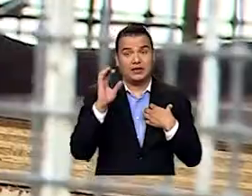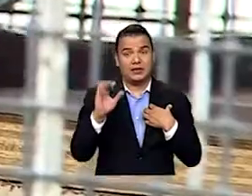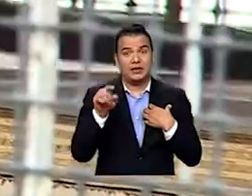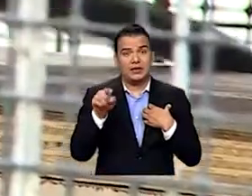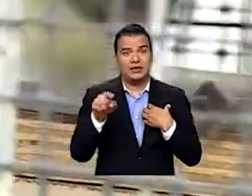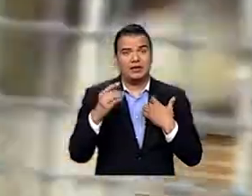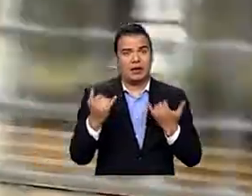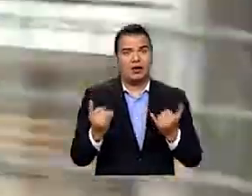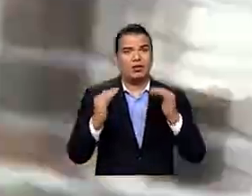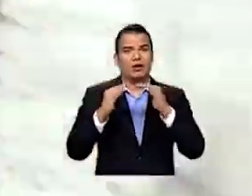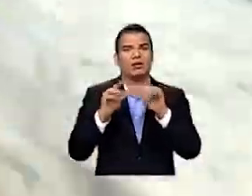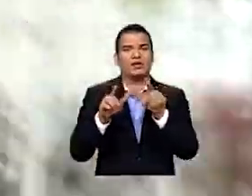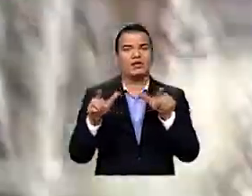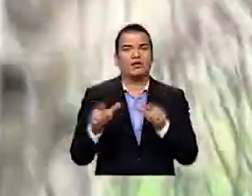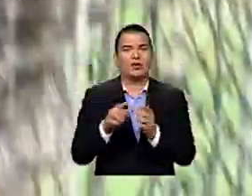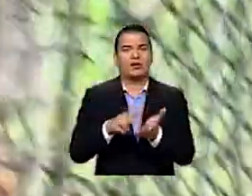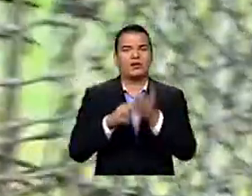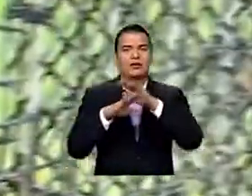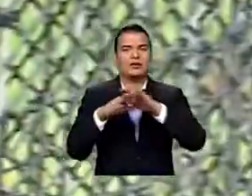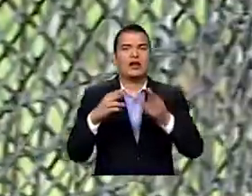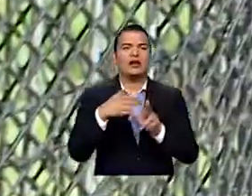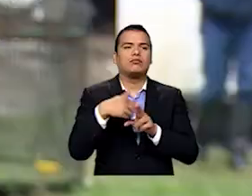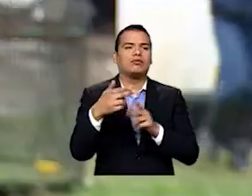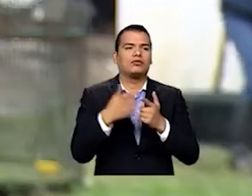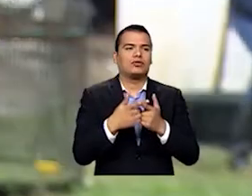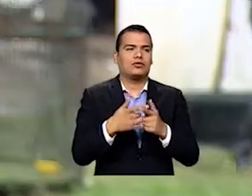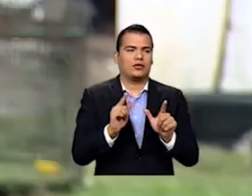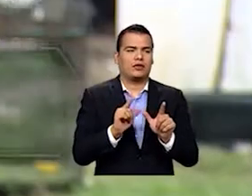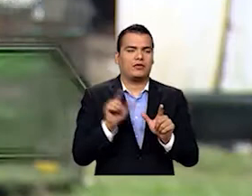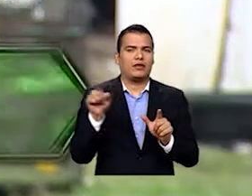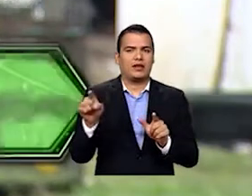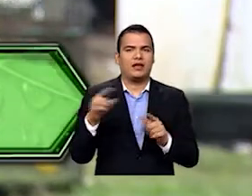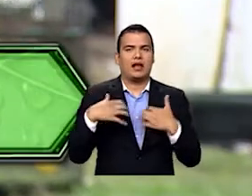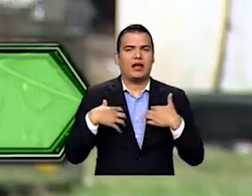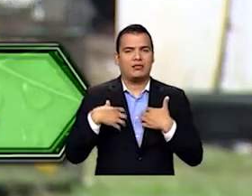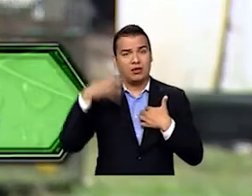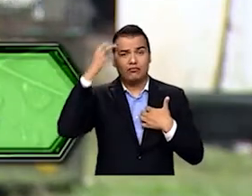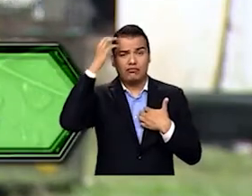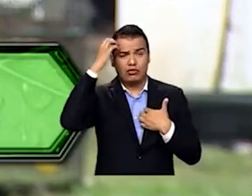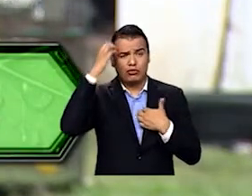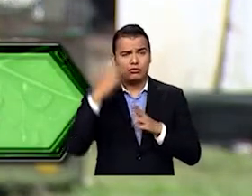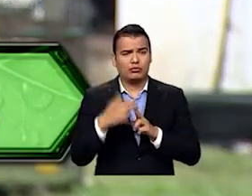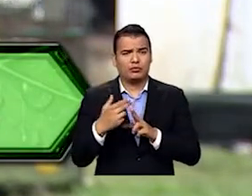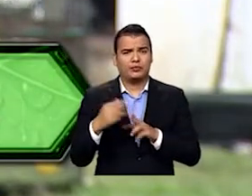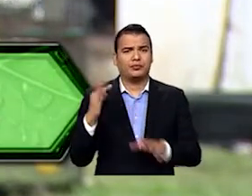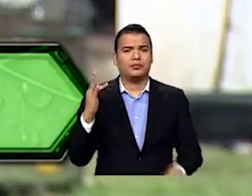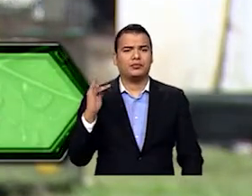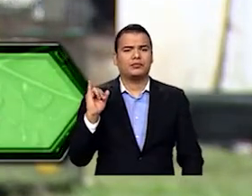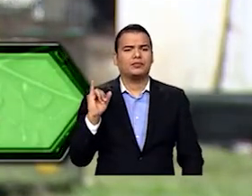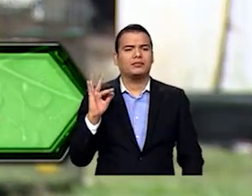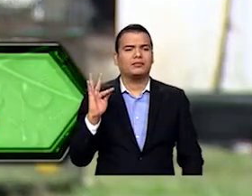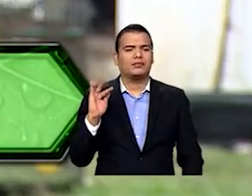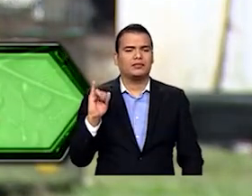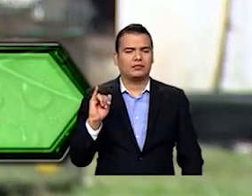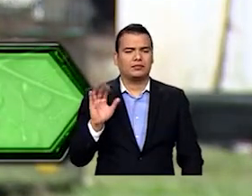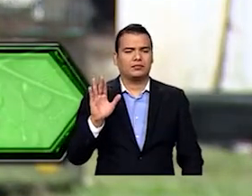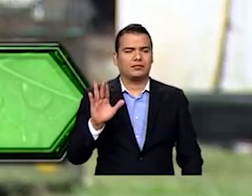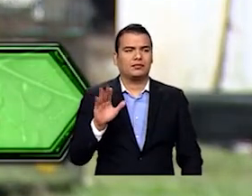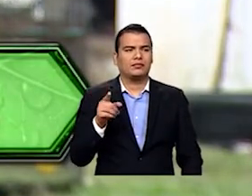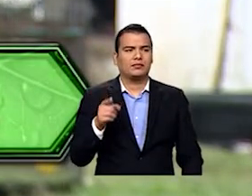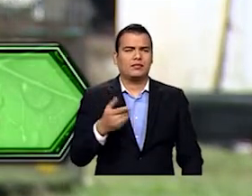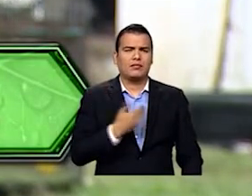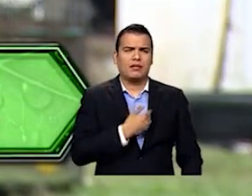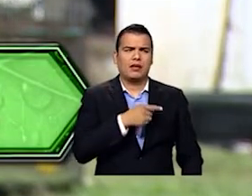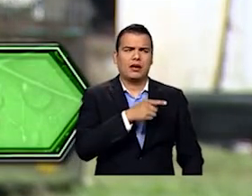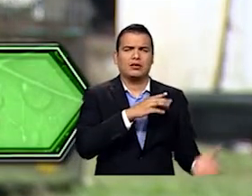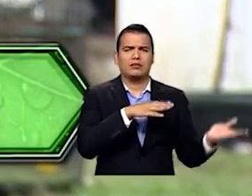rehabilitación, lo que le permitirá regresar a la libertad. Fue rescatada por un soldado que encontró a su madre